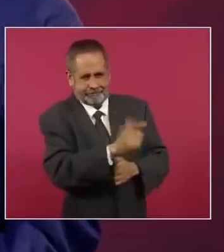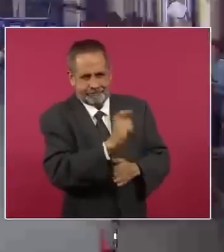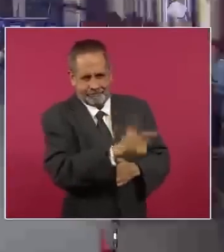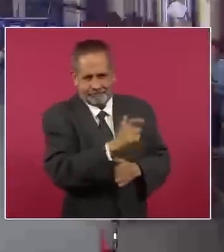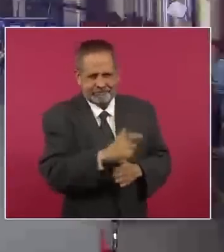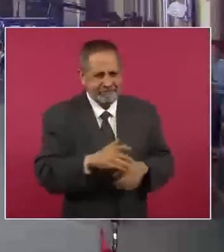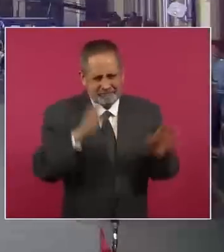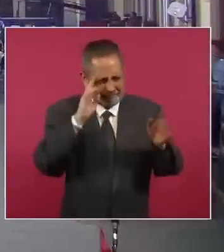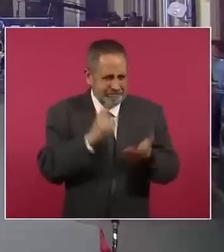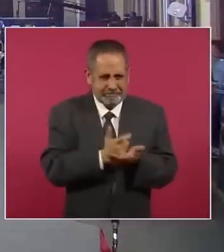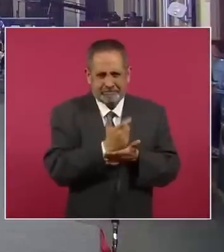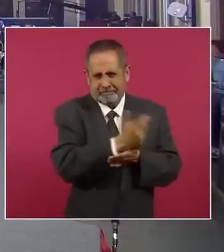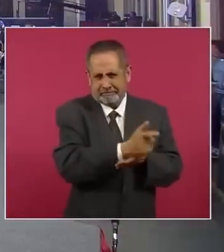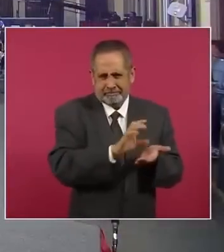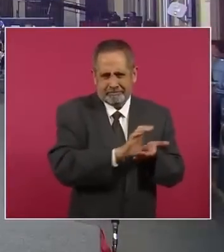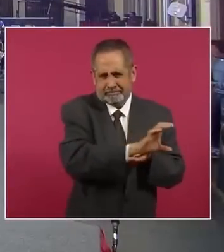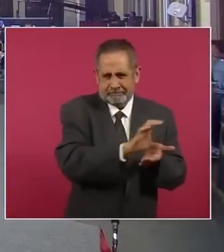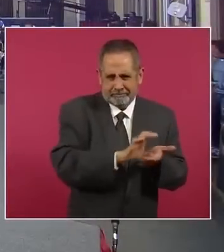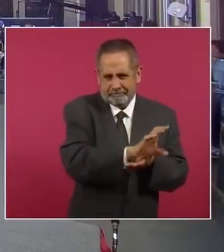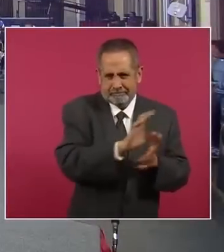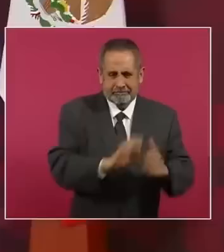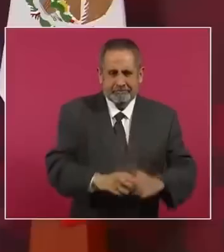Pues le daban dinero.